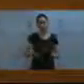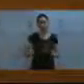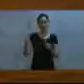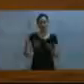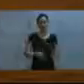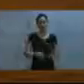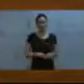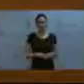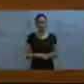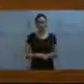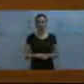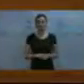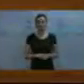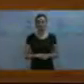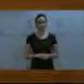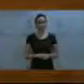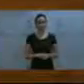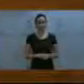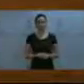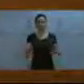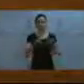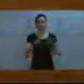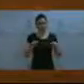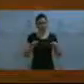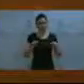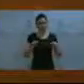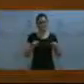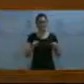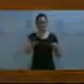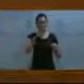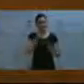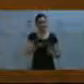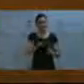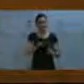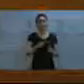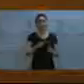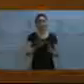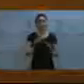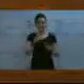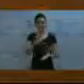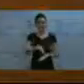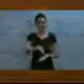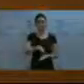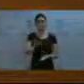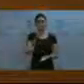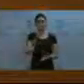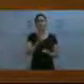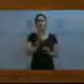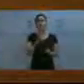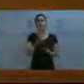a Asturias, y usted también lo reconocía en este estrado, no llegan solamente vía aeropuerto de Asturias, los que vienen por vuelo. Pueden